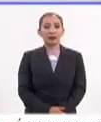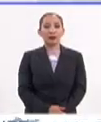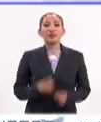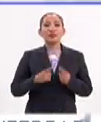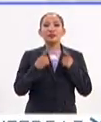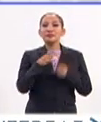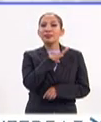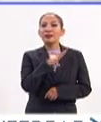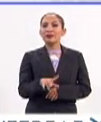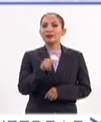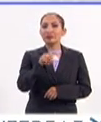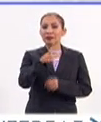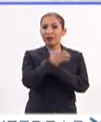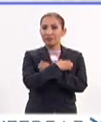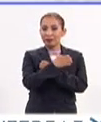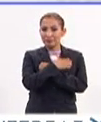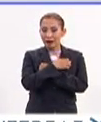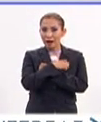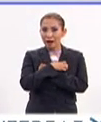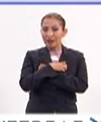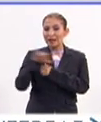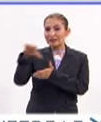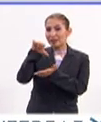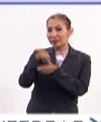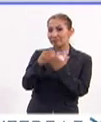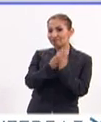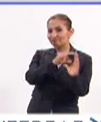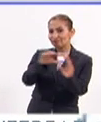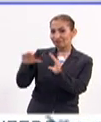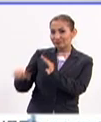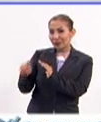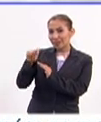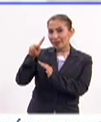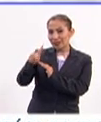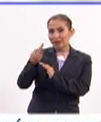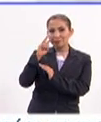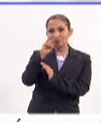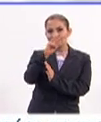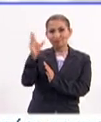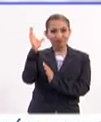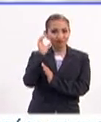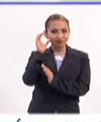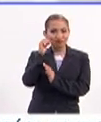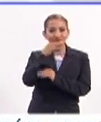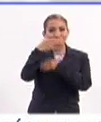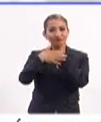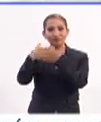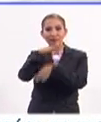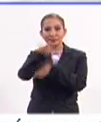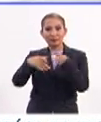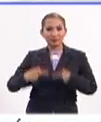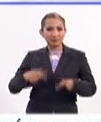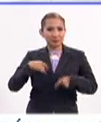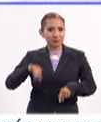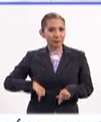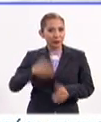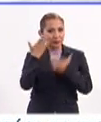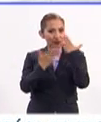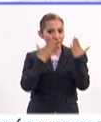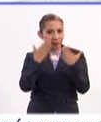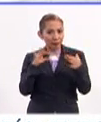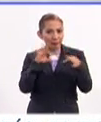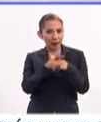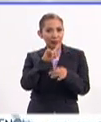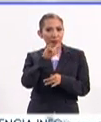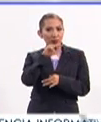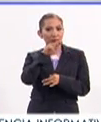La Dirección General de Televisión Educativa y el Centro de Capacitación Televisiva y Audiovisual convocan a todos los interesados a